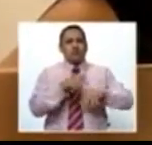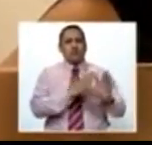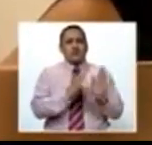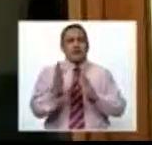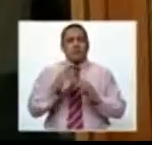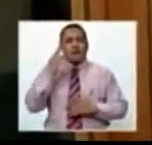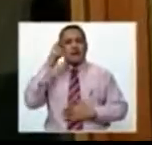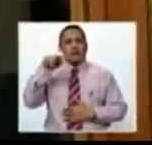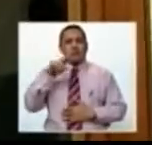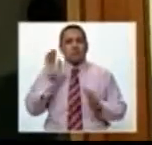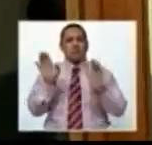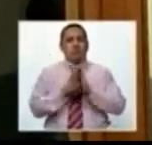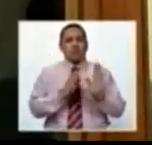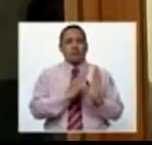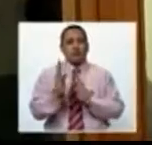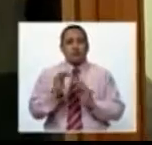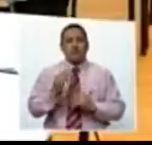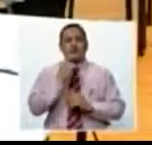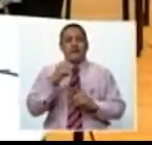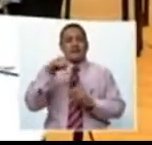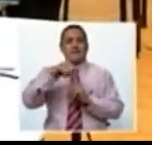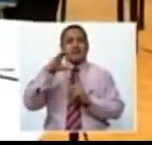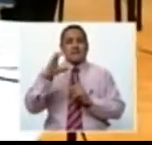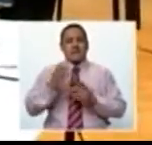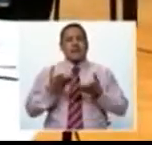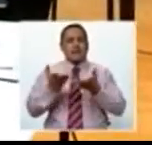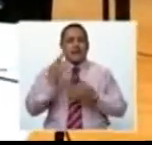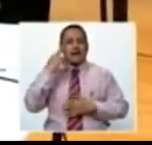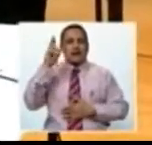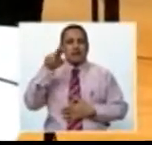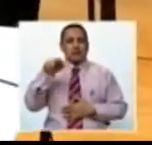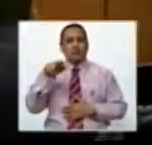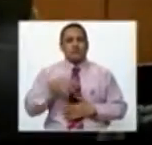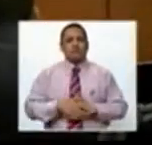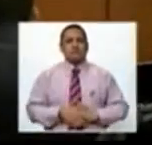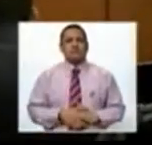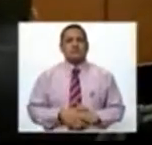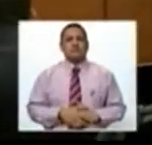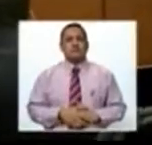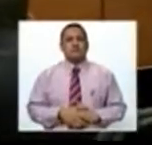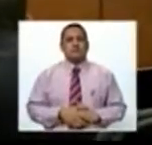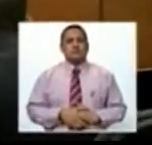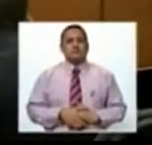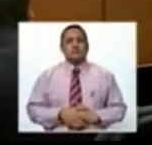razonable, proceso en el cual el tribunal le da la razón.